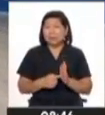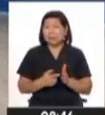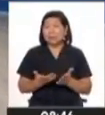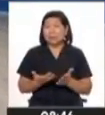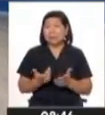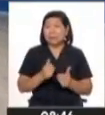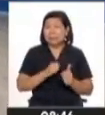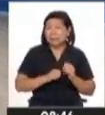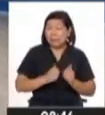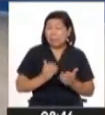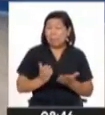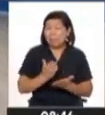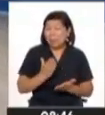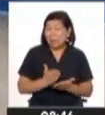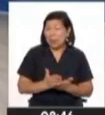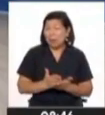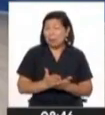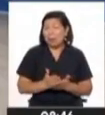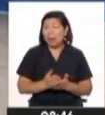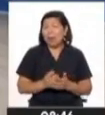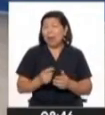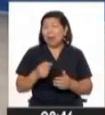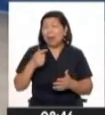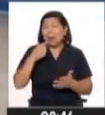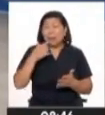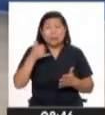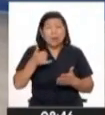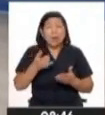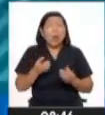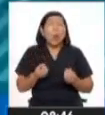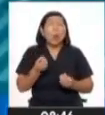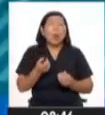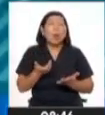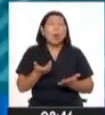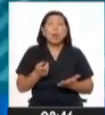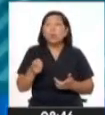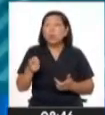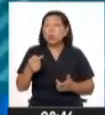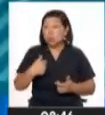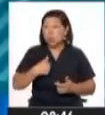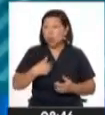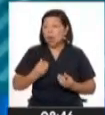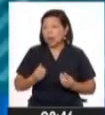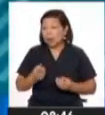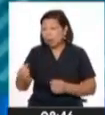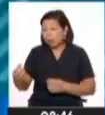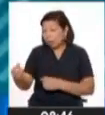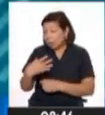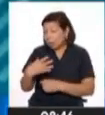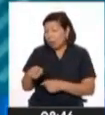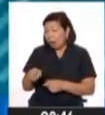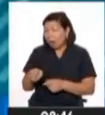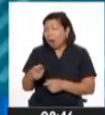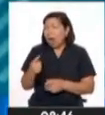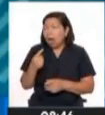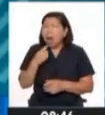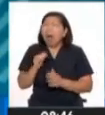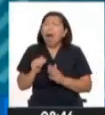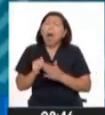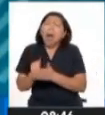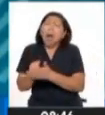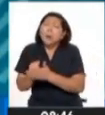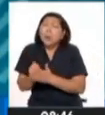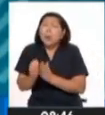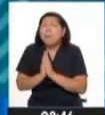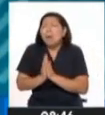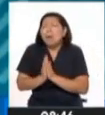han sido víctimas de algún tipo de abuso, de algún tipo de violencia, ¿cuál debería ser nuestra actitud? Porque a veces hay casos en los que, por ejemplo, se